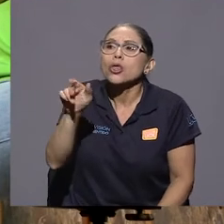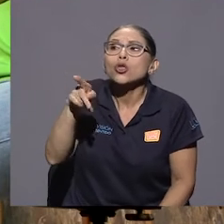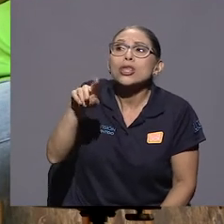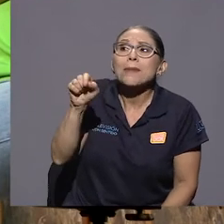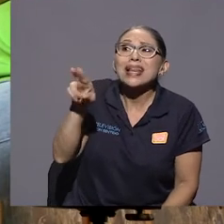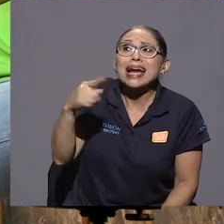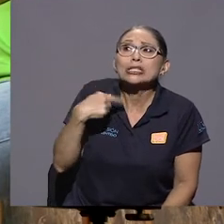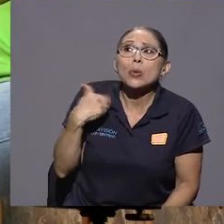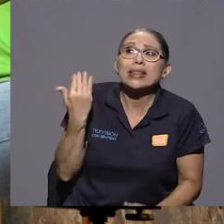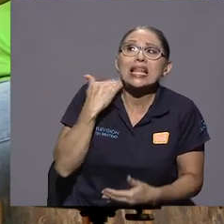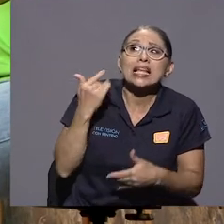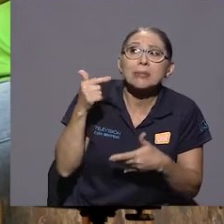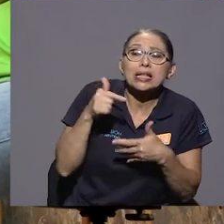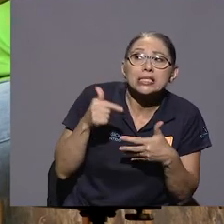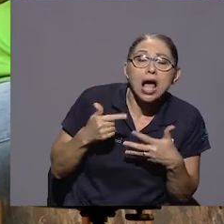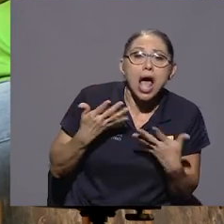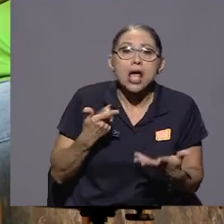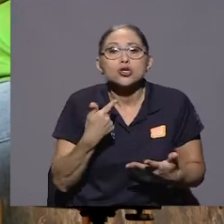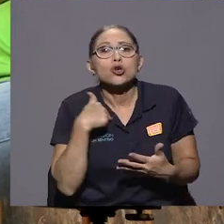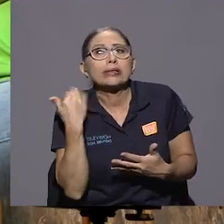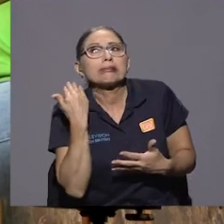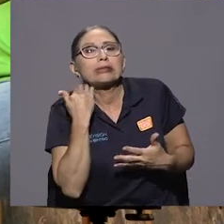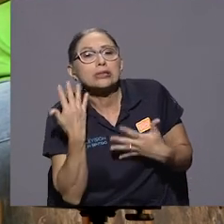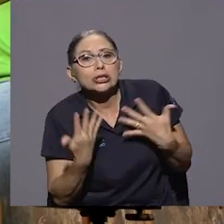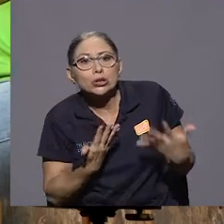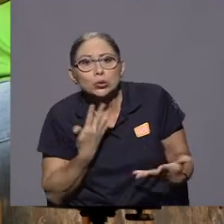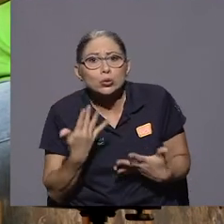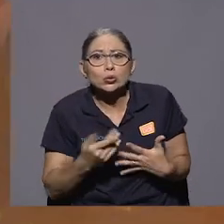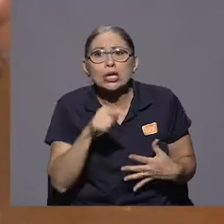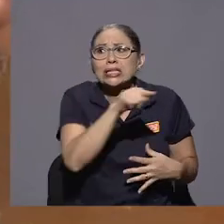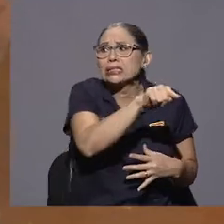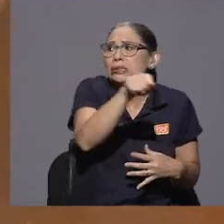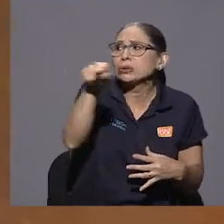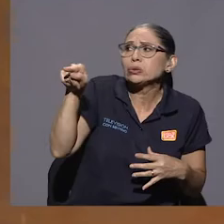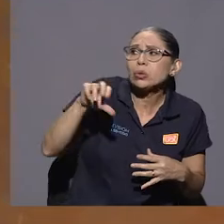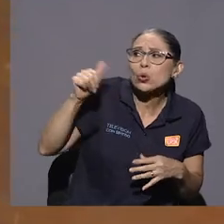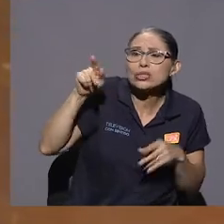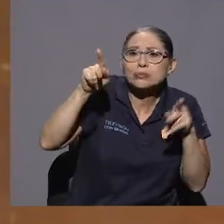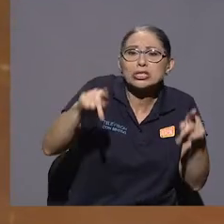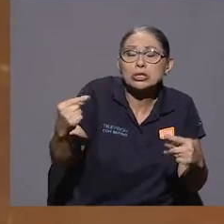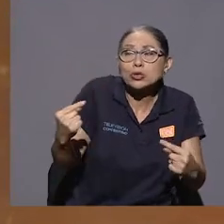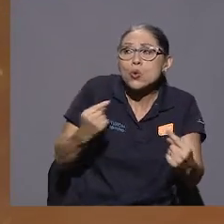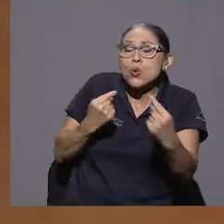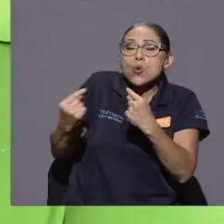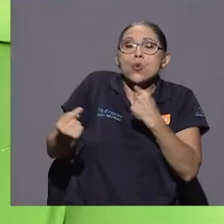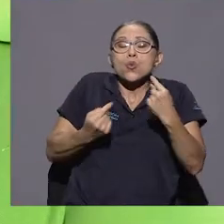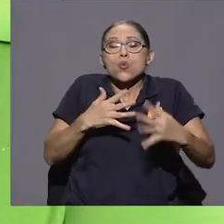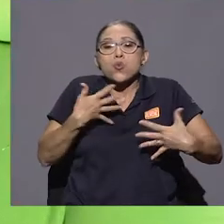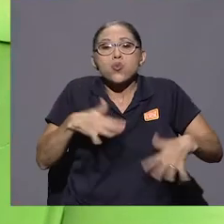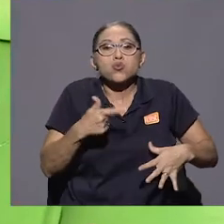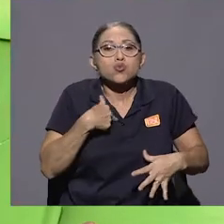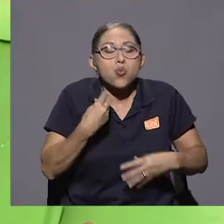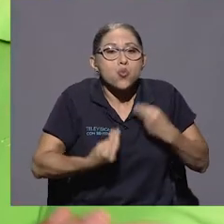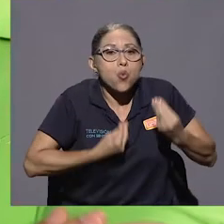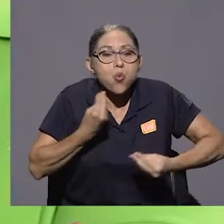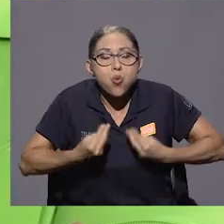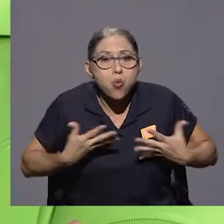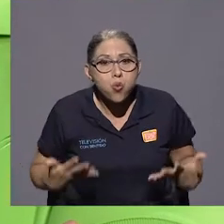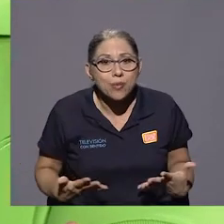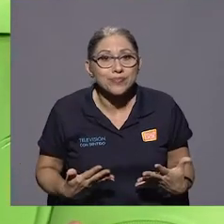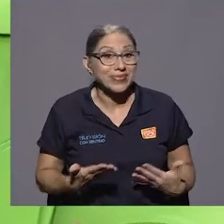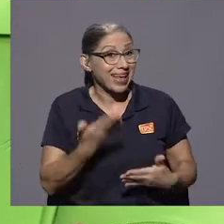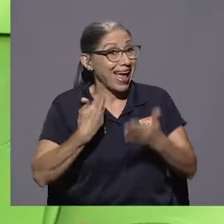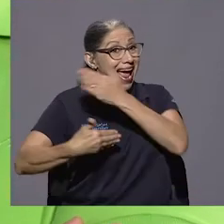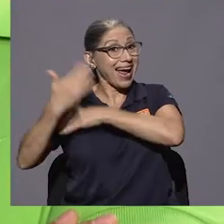doña Pilar, metí las patas en esta transmisión o en esta nota, me están crucificando, no sé qué hacer. Sin redes.